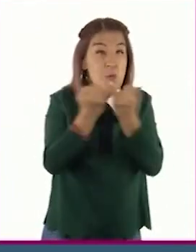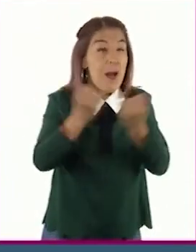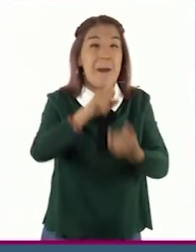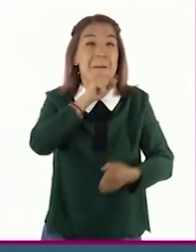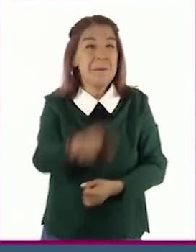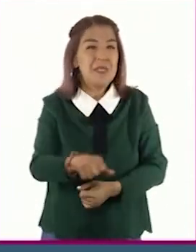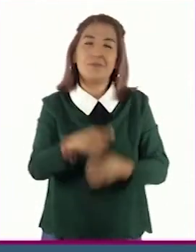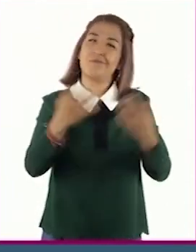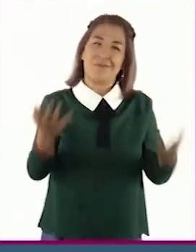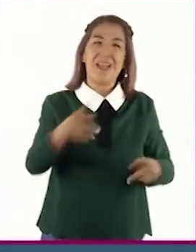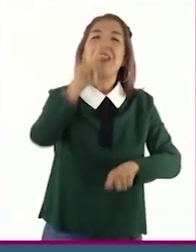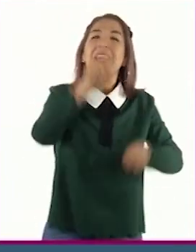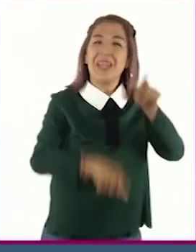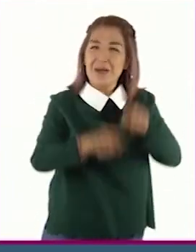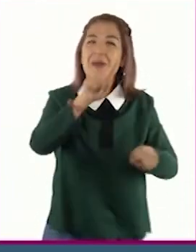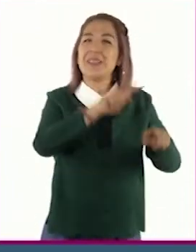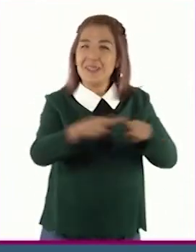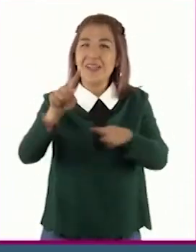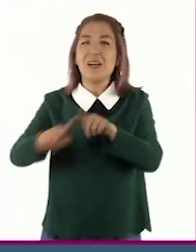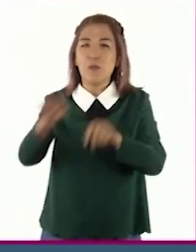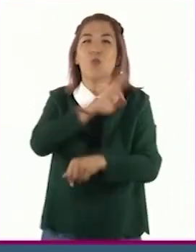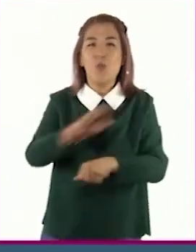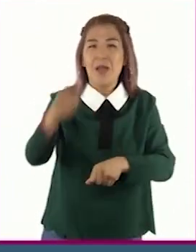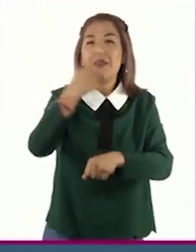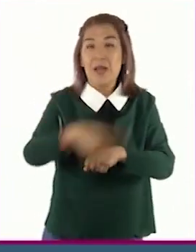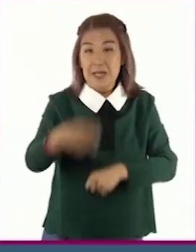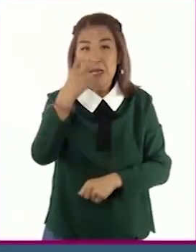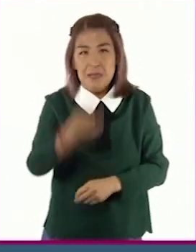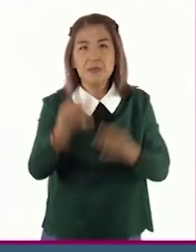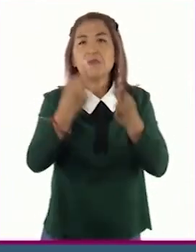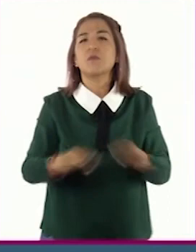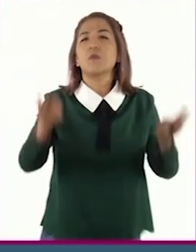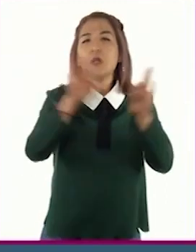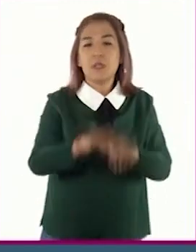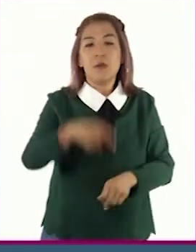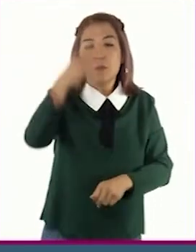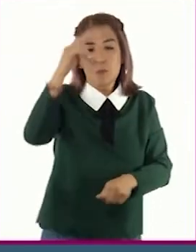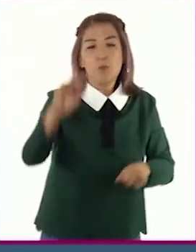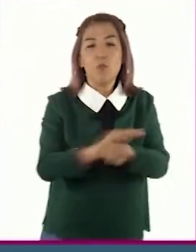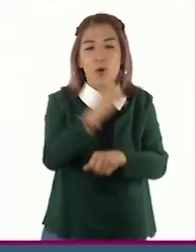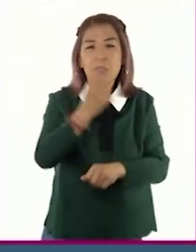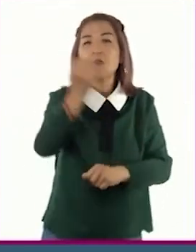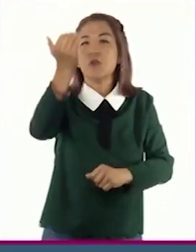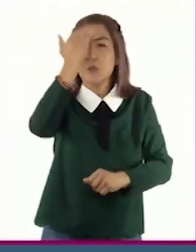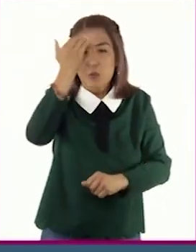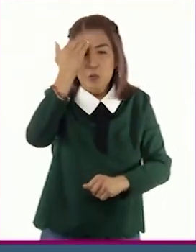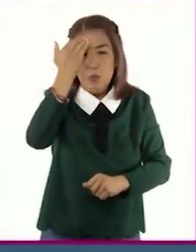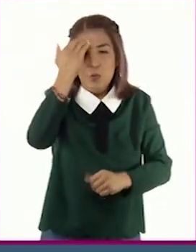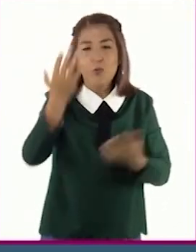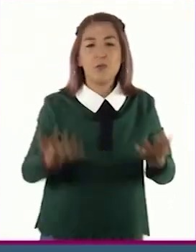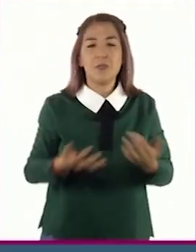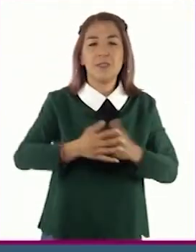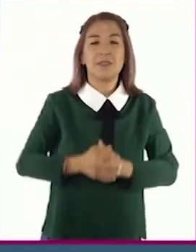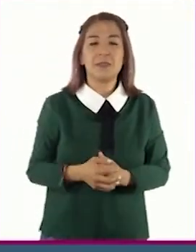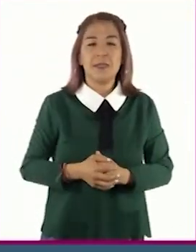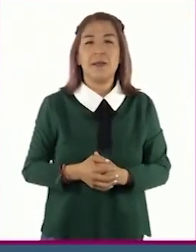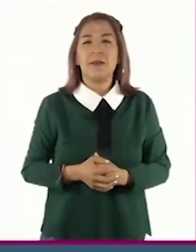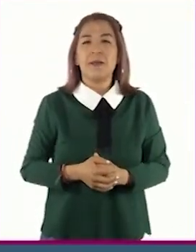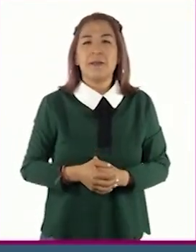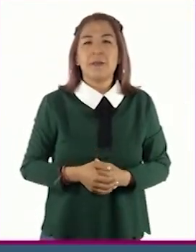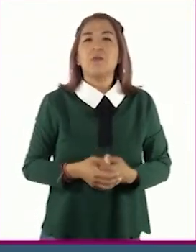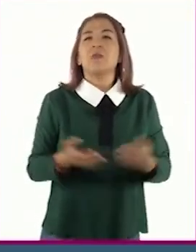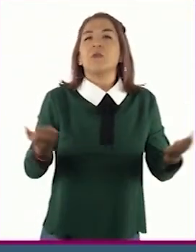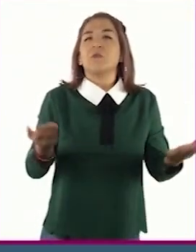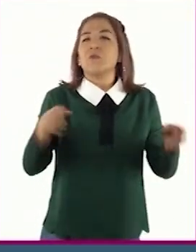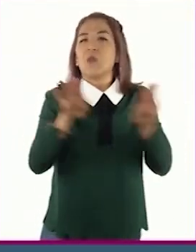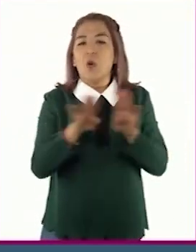concentraciones. Y pues esto es importante porque además de que conocemos de qué manera están